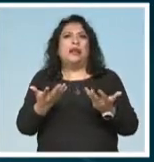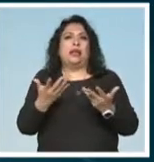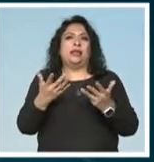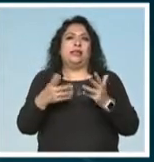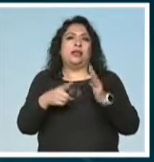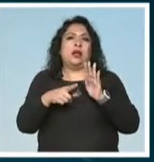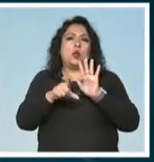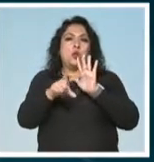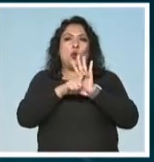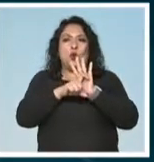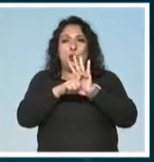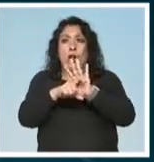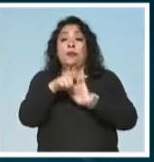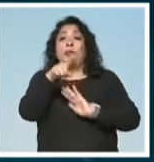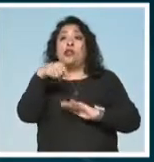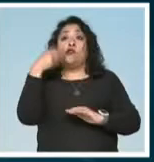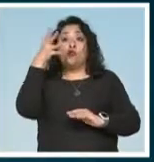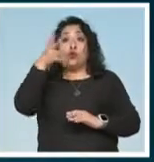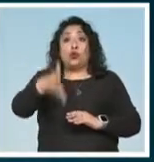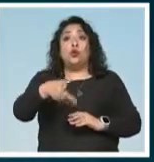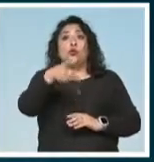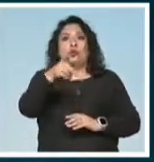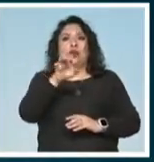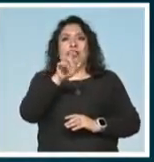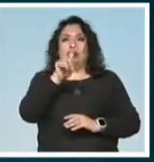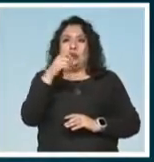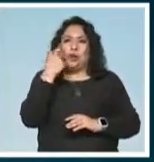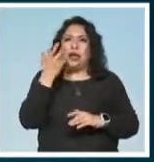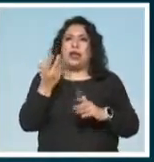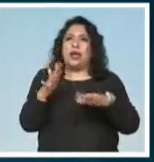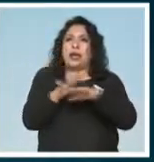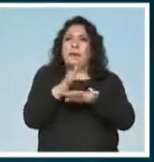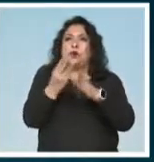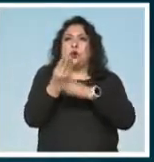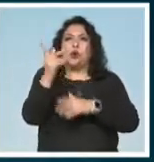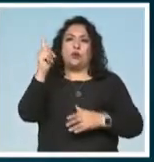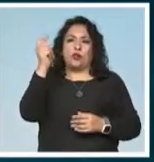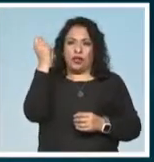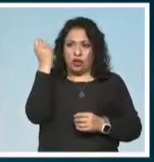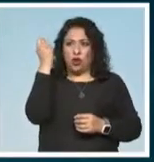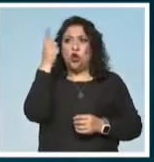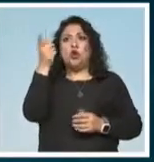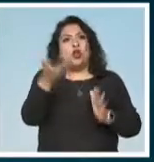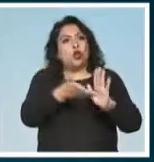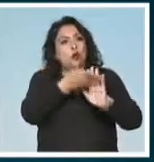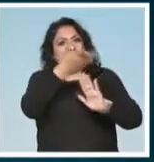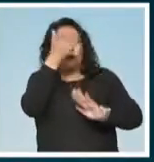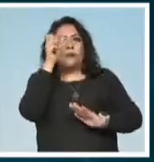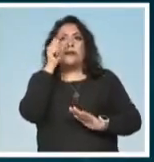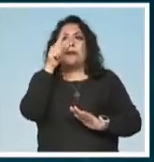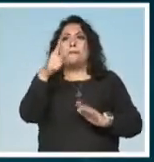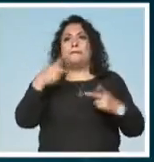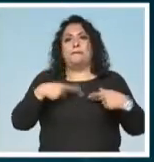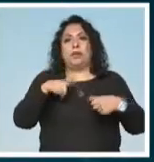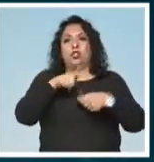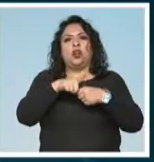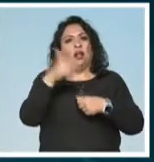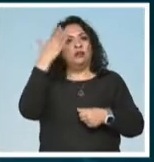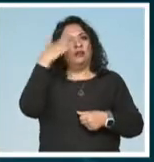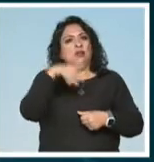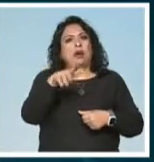logotipo. De cara al futuro, los estudios también buscan renovarse en lo tecnológico, en infraestructura y en personal